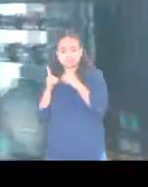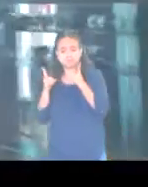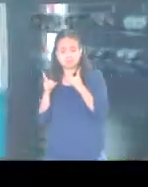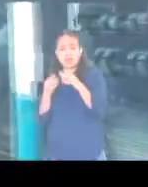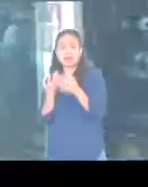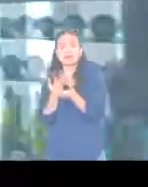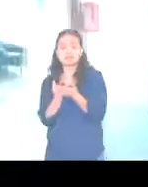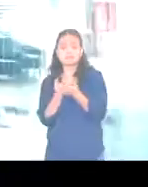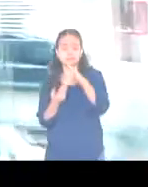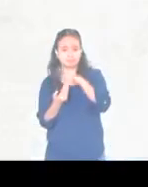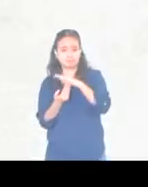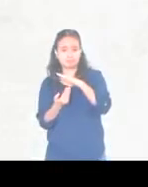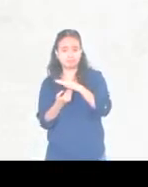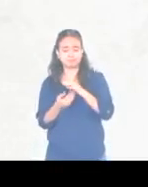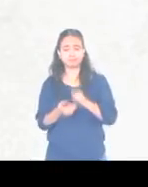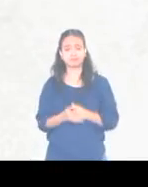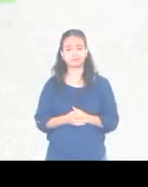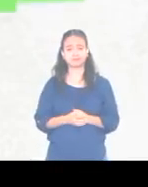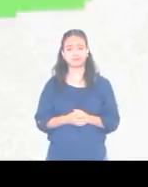mesa.